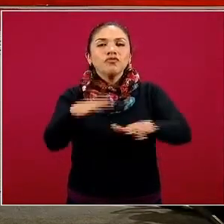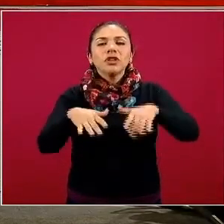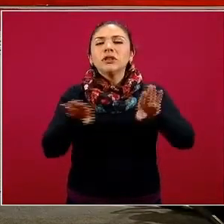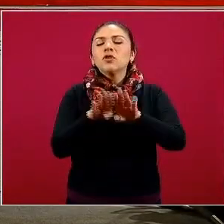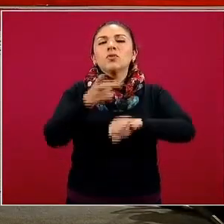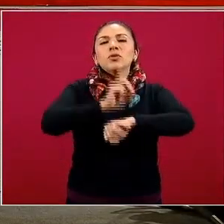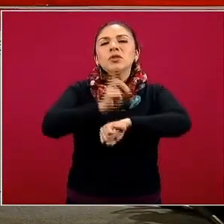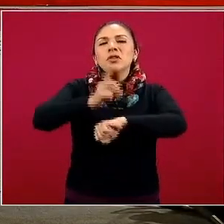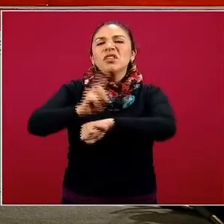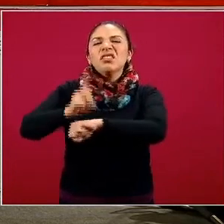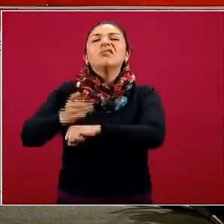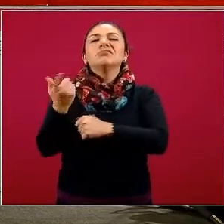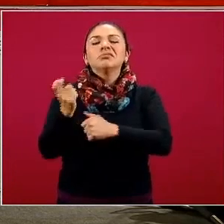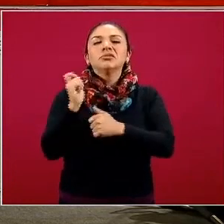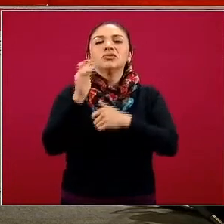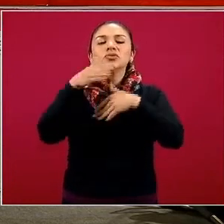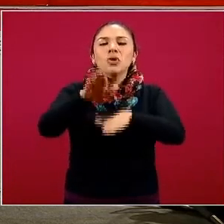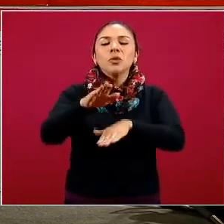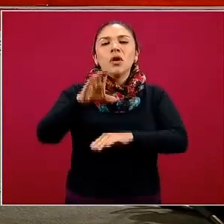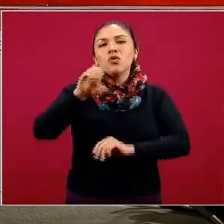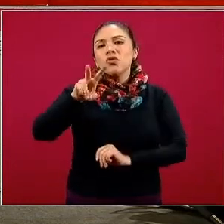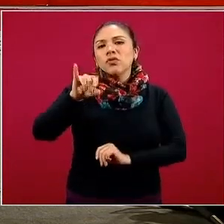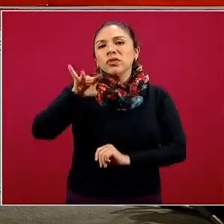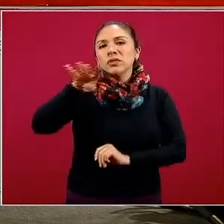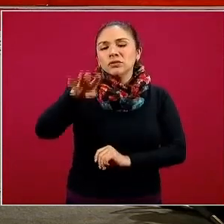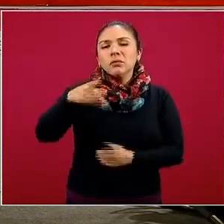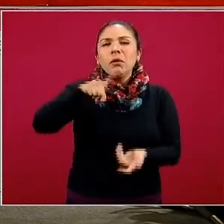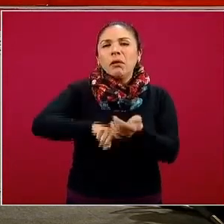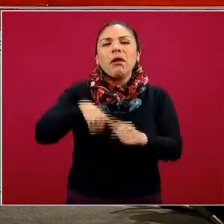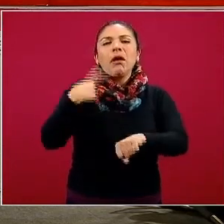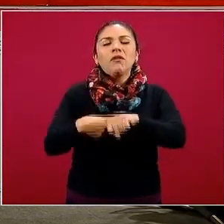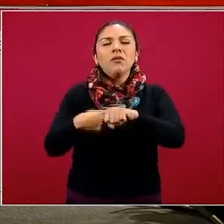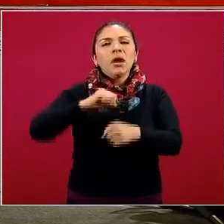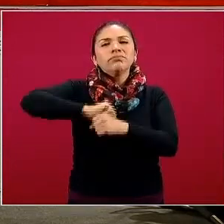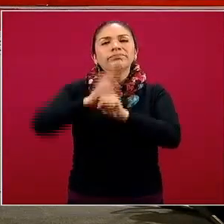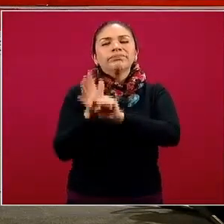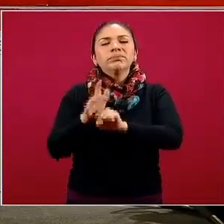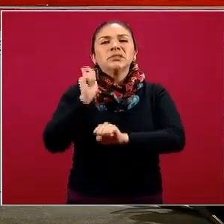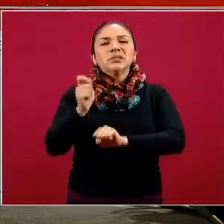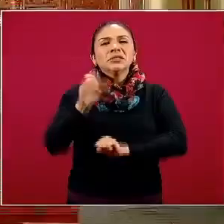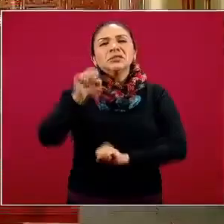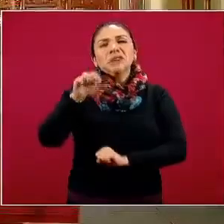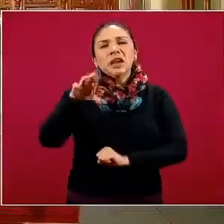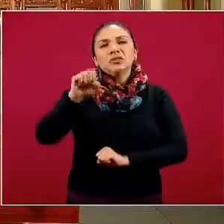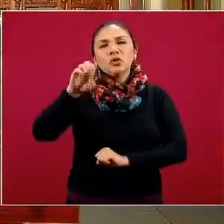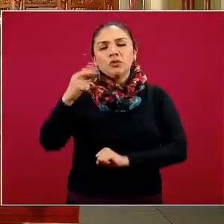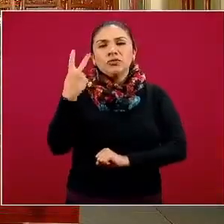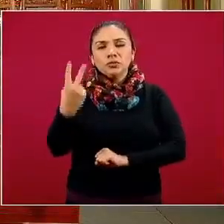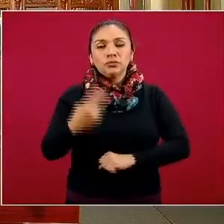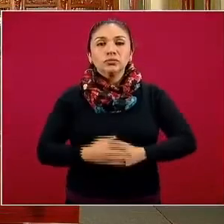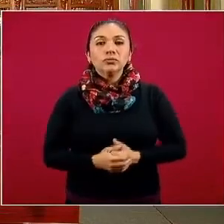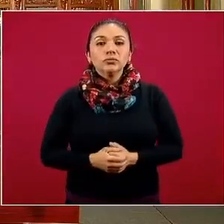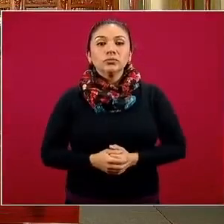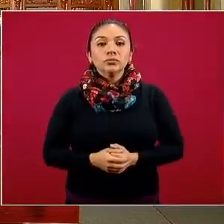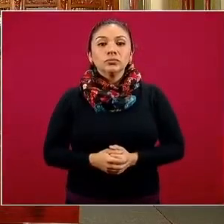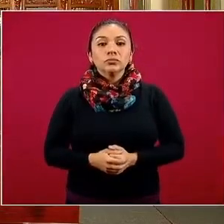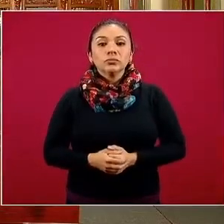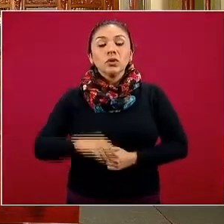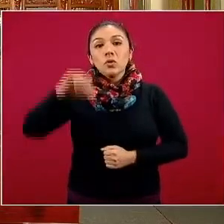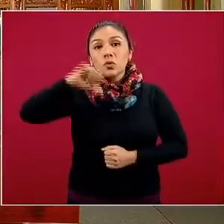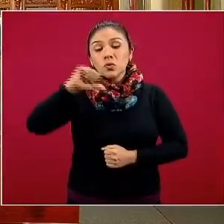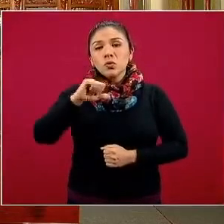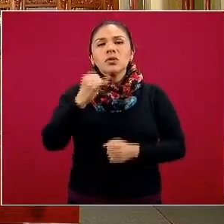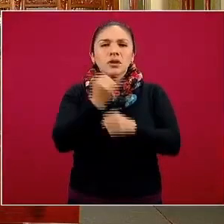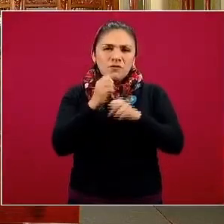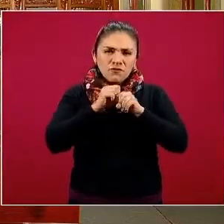diaria sobre COVID-19, la pandemia causada por el virus SARS-CoV-2. Hoy vamos a tener